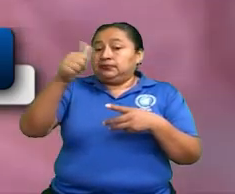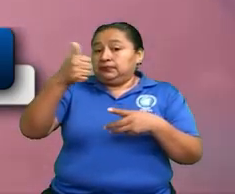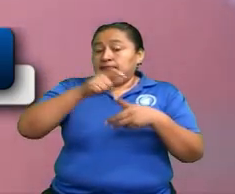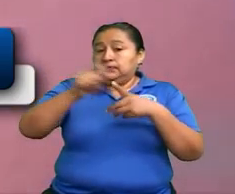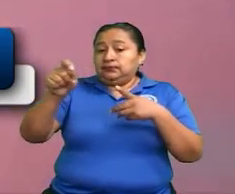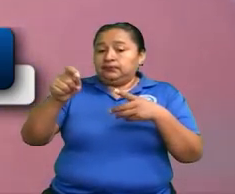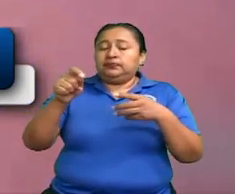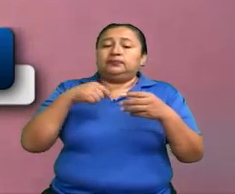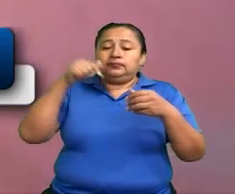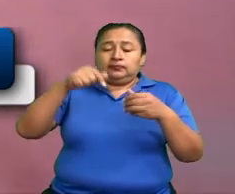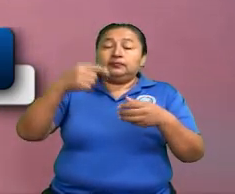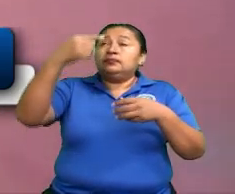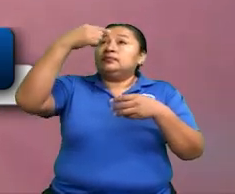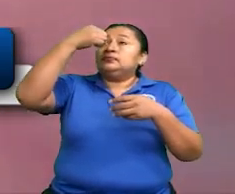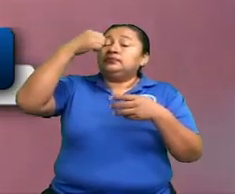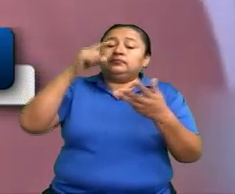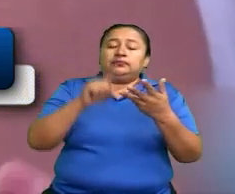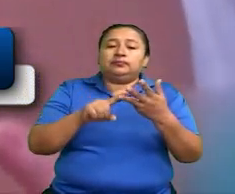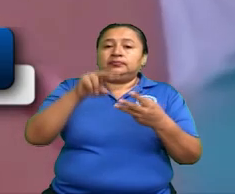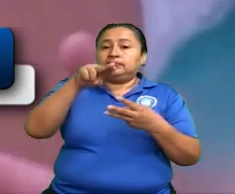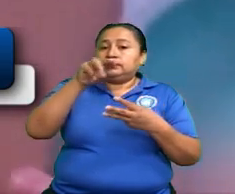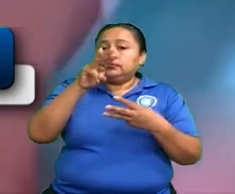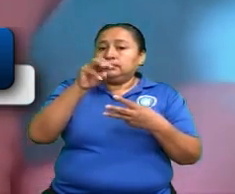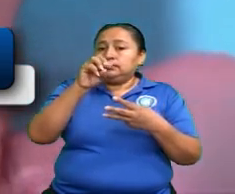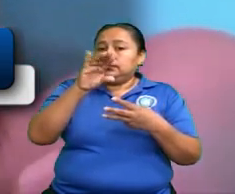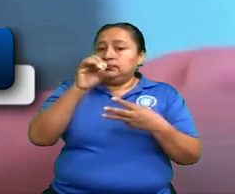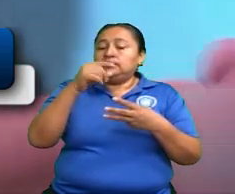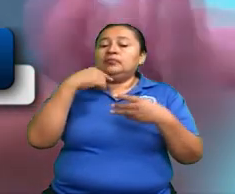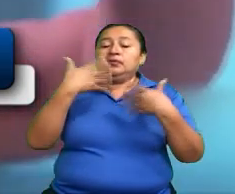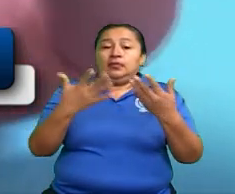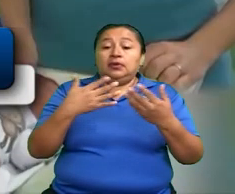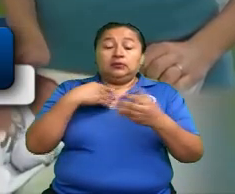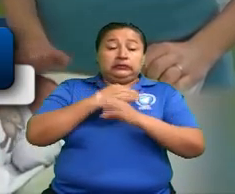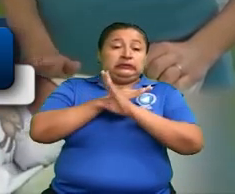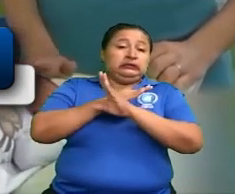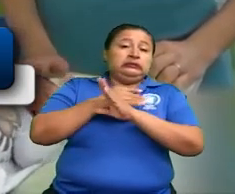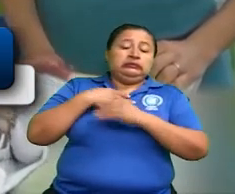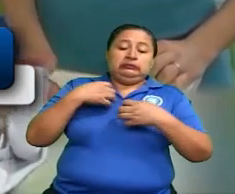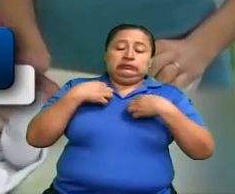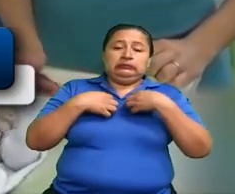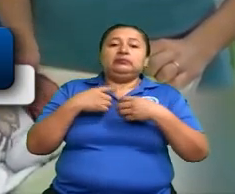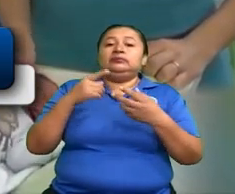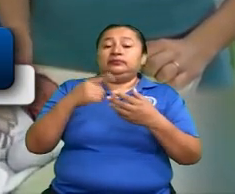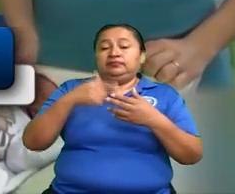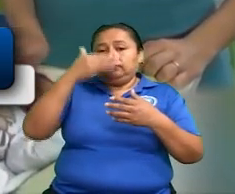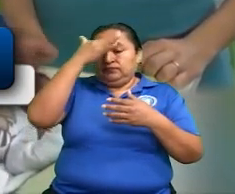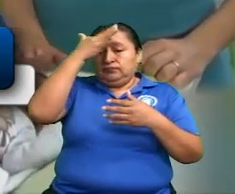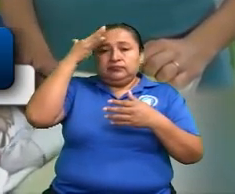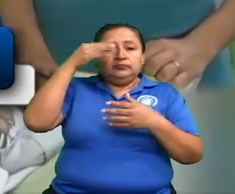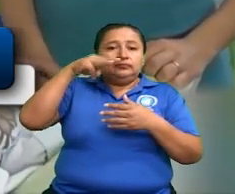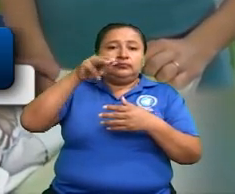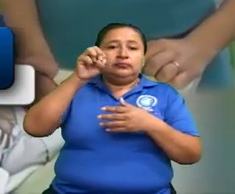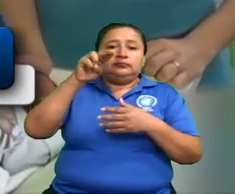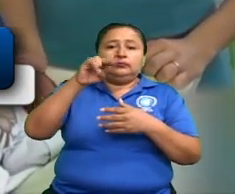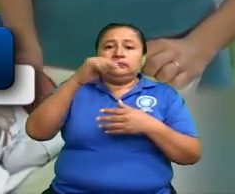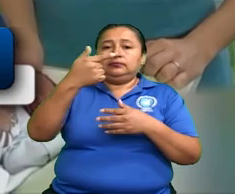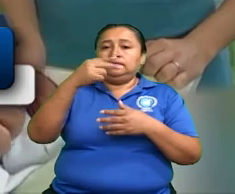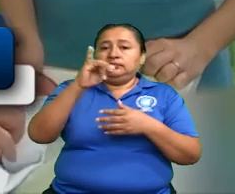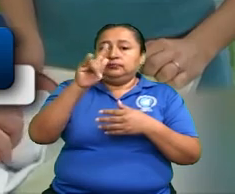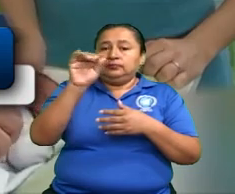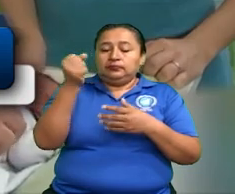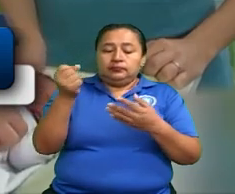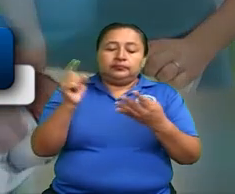6 meses. También la neumococo no solamente previene las neumonías, sino también las meningitis. Y la